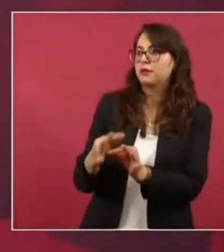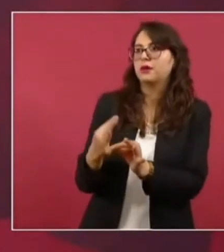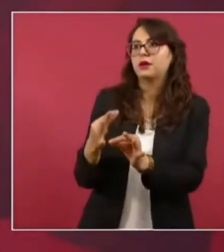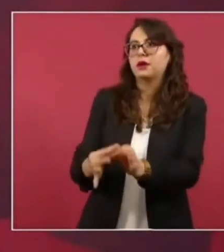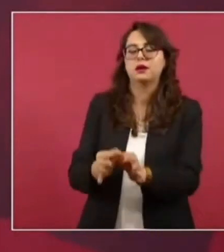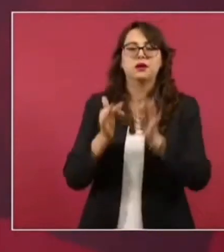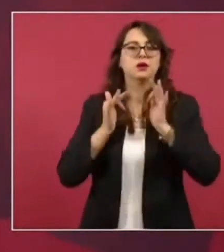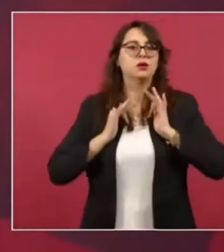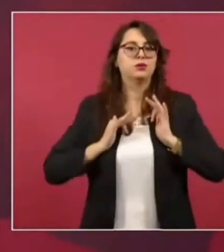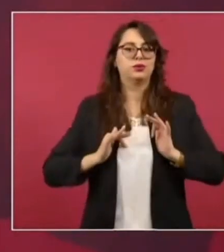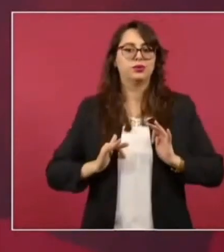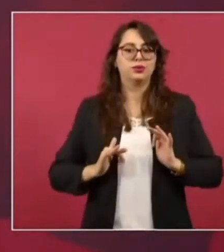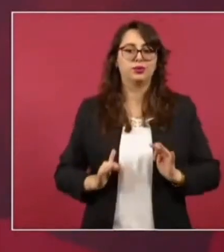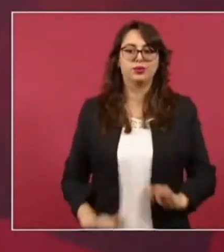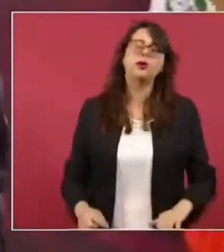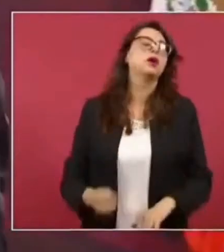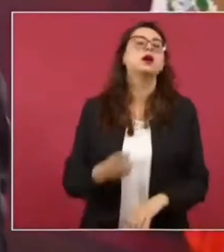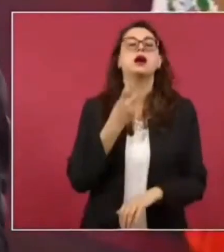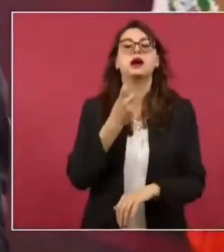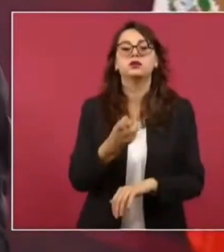Eso es muy importante.